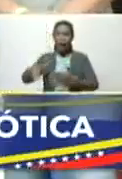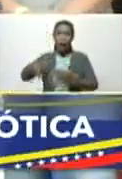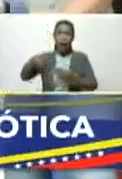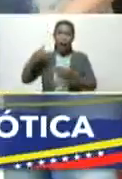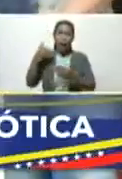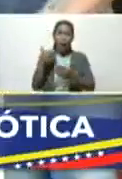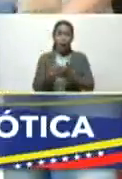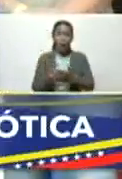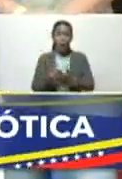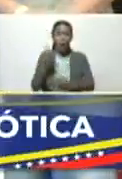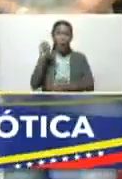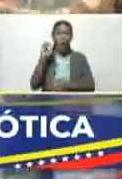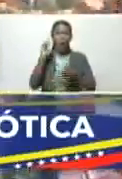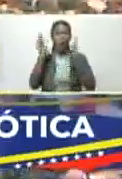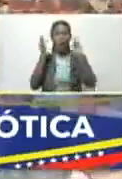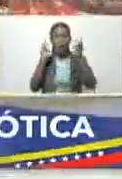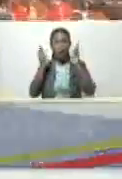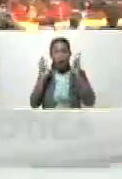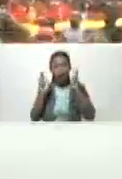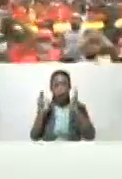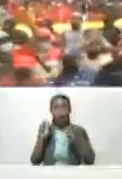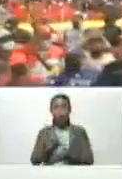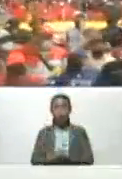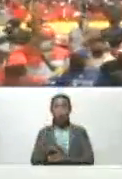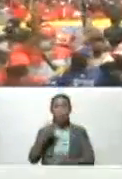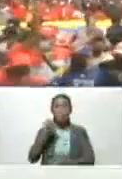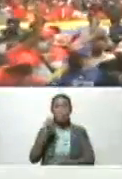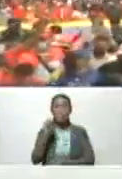la California, el Marqués,